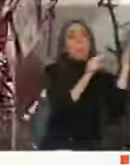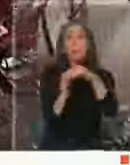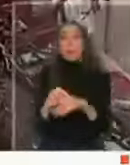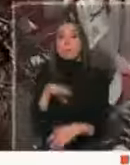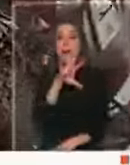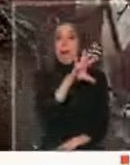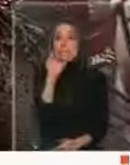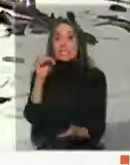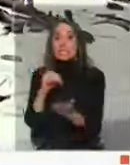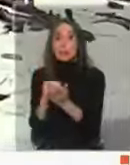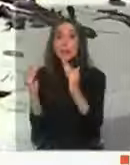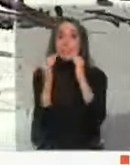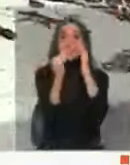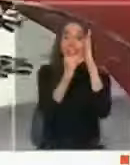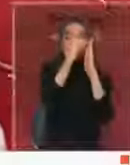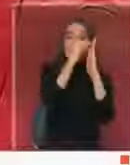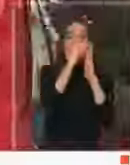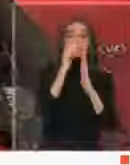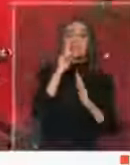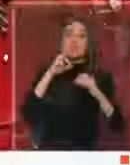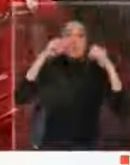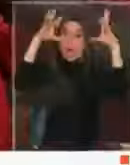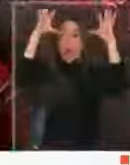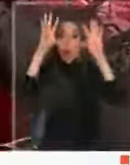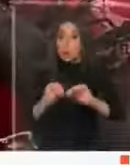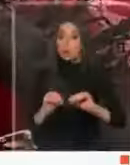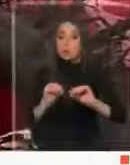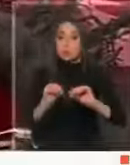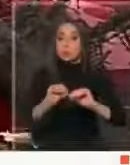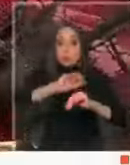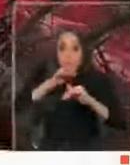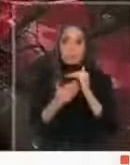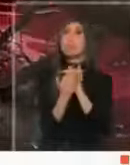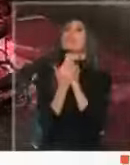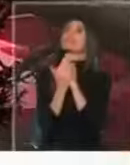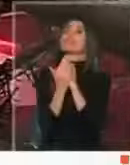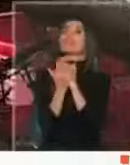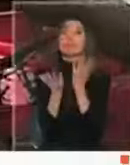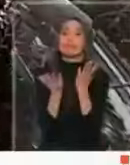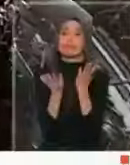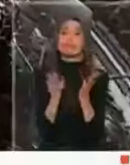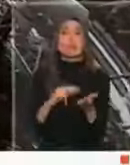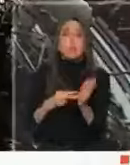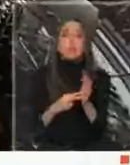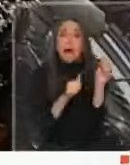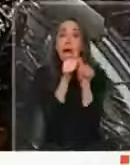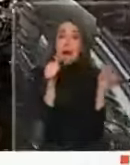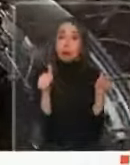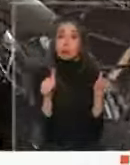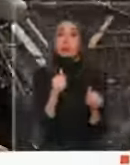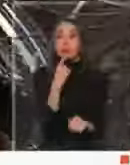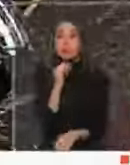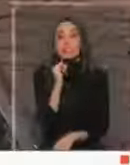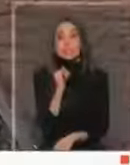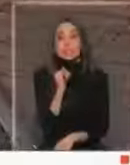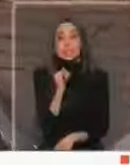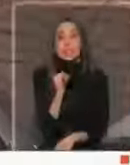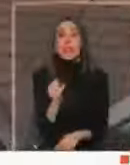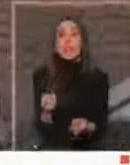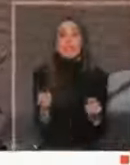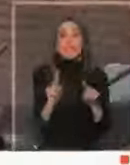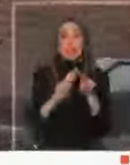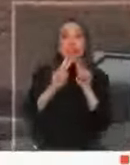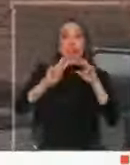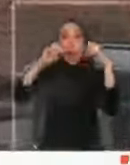hogares amaneció sin energía eléctrica. Lo alarmante seguía, porque autoridades reconocieron que su reposición